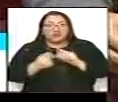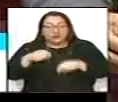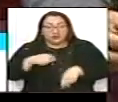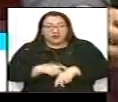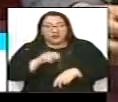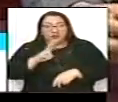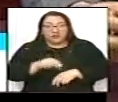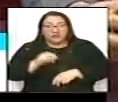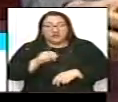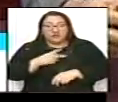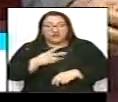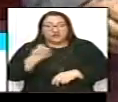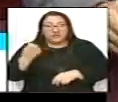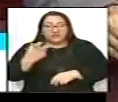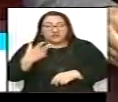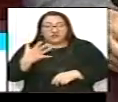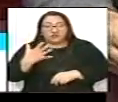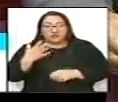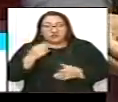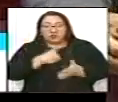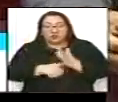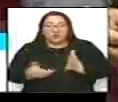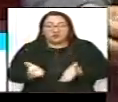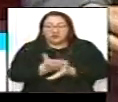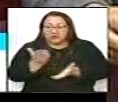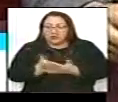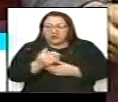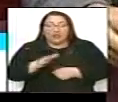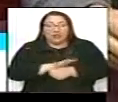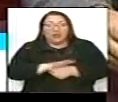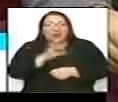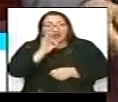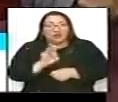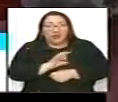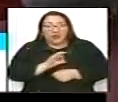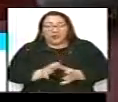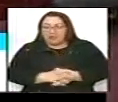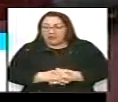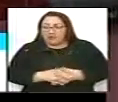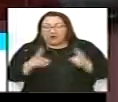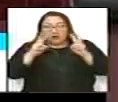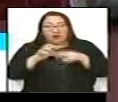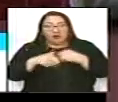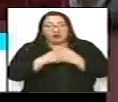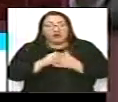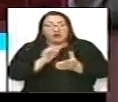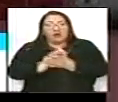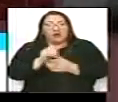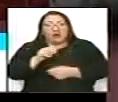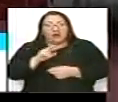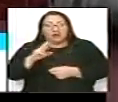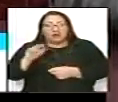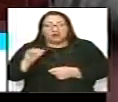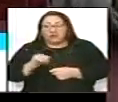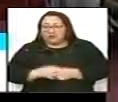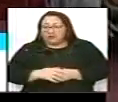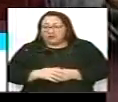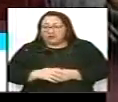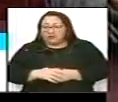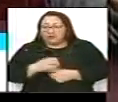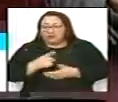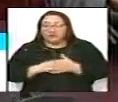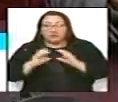estos 2.435 folios son suficientes o no para investigar al señor Chávarri. Y que